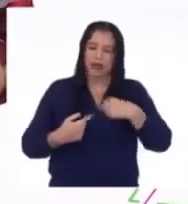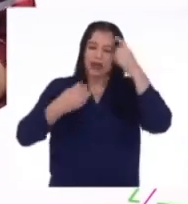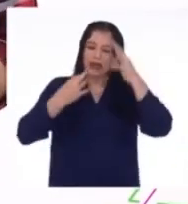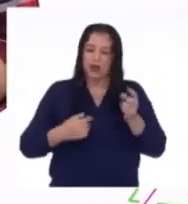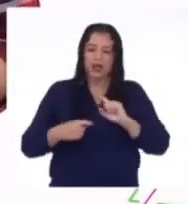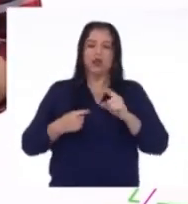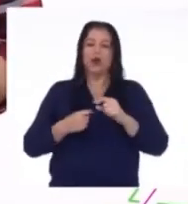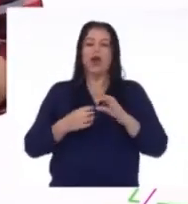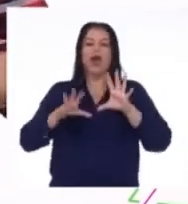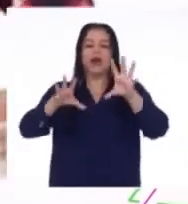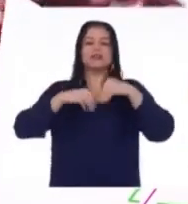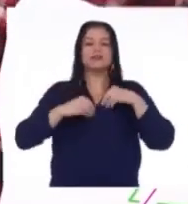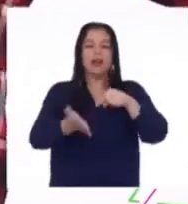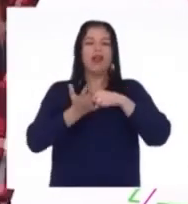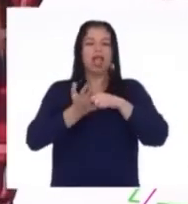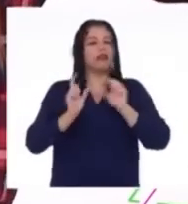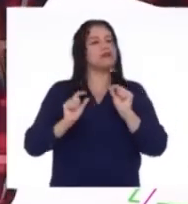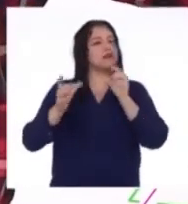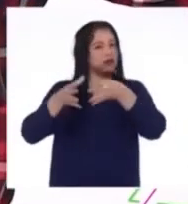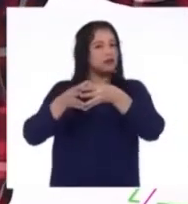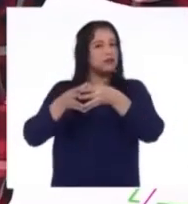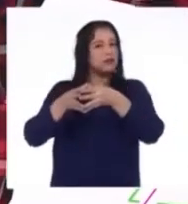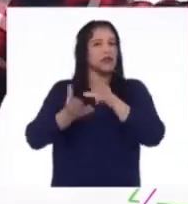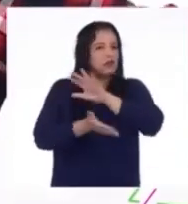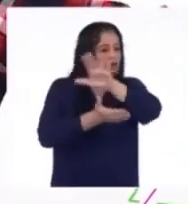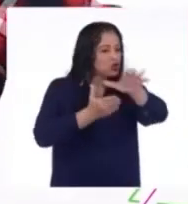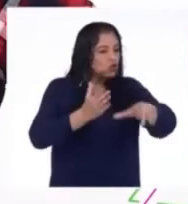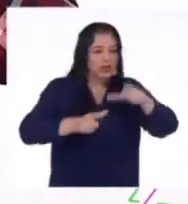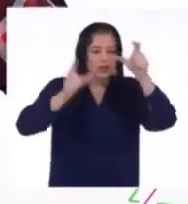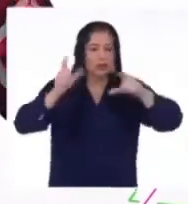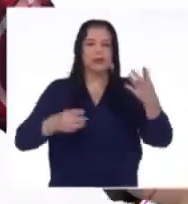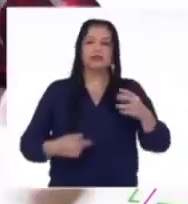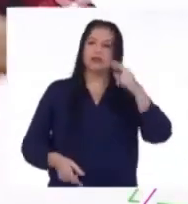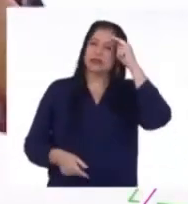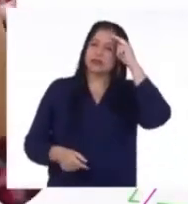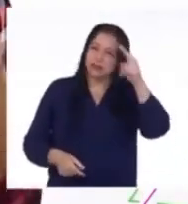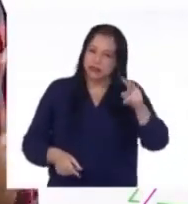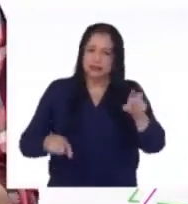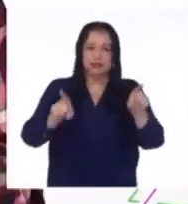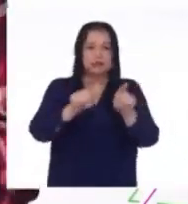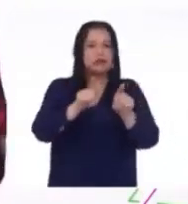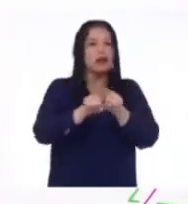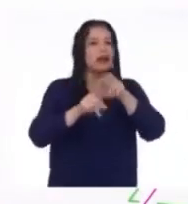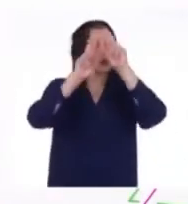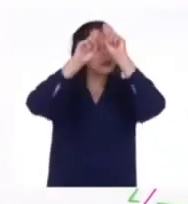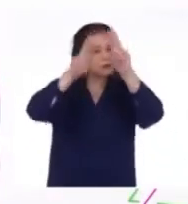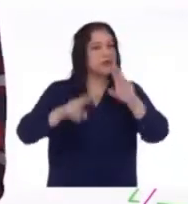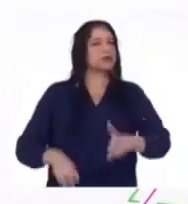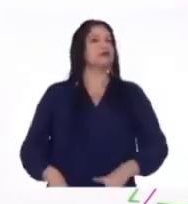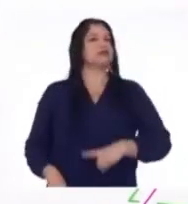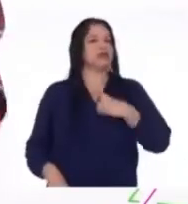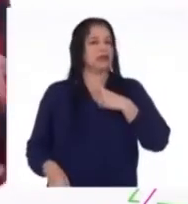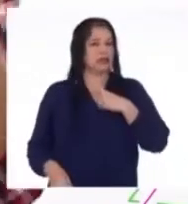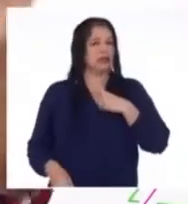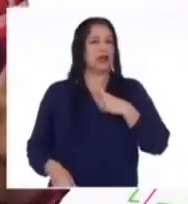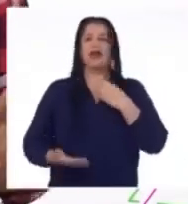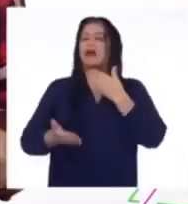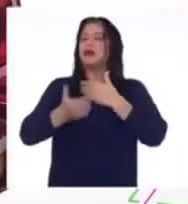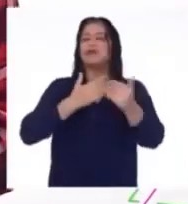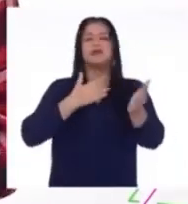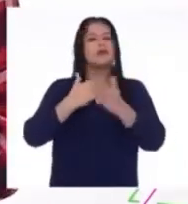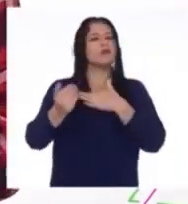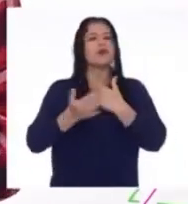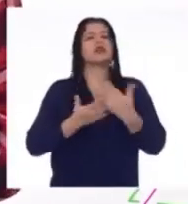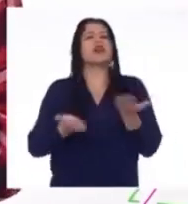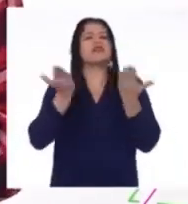la presión grupal. Todas las personas merecen ser tratadas con respeto y dignidad,